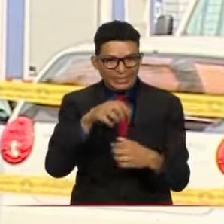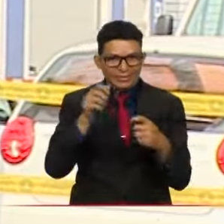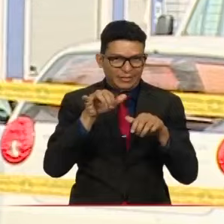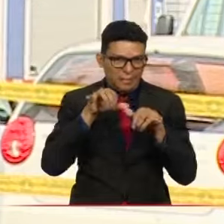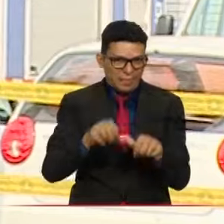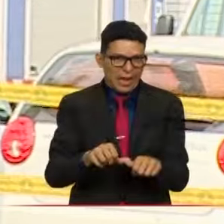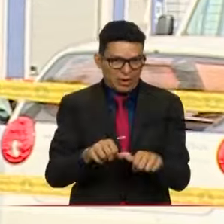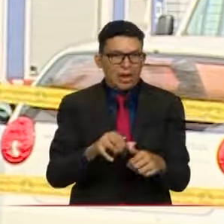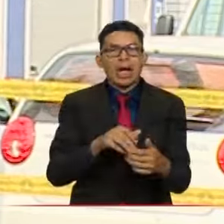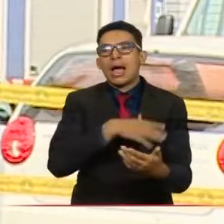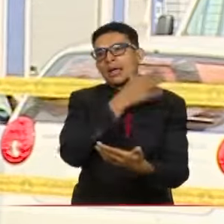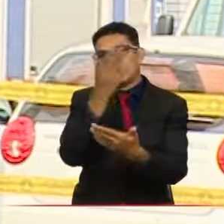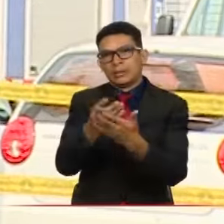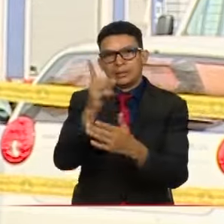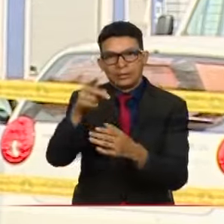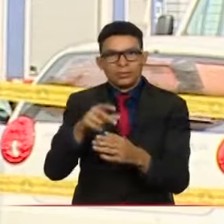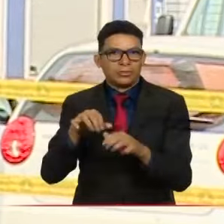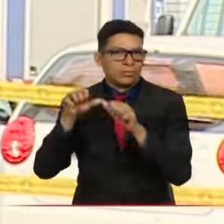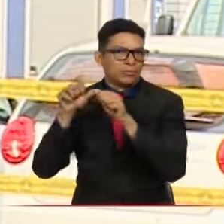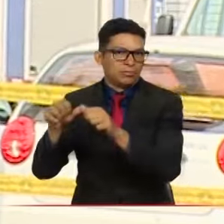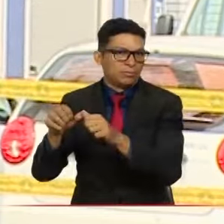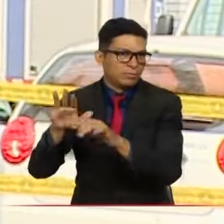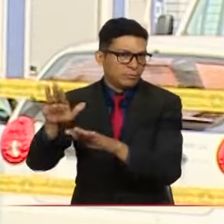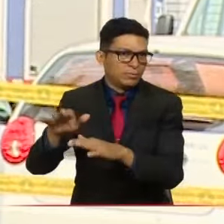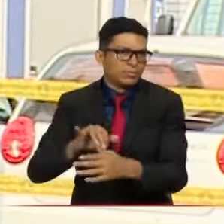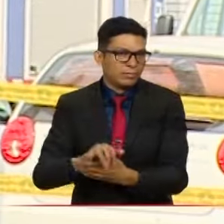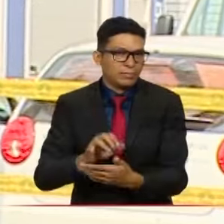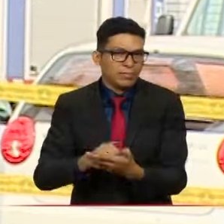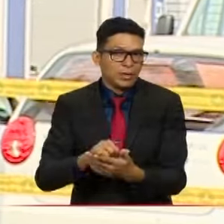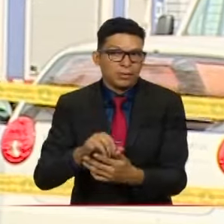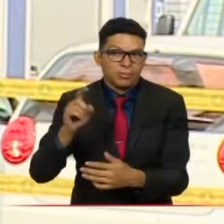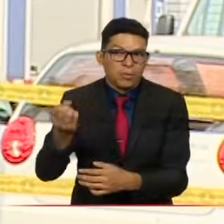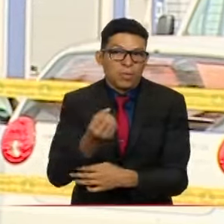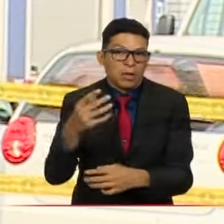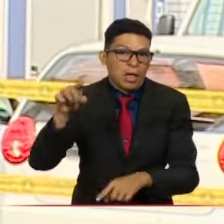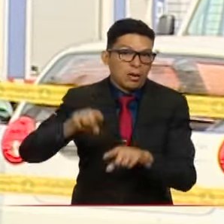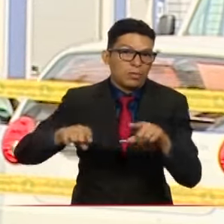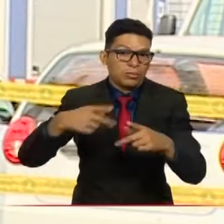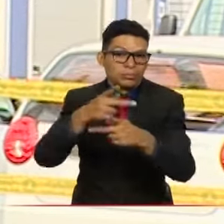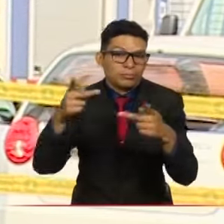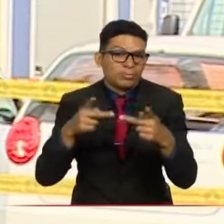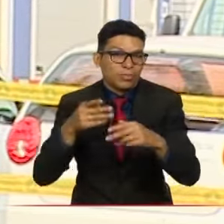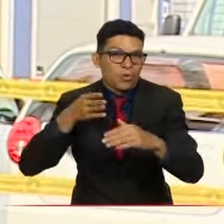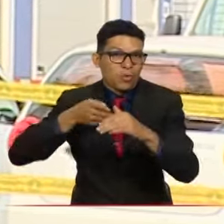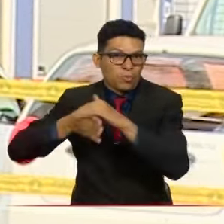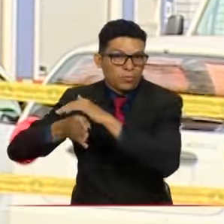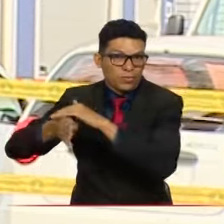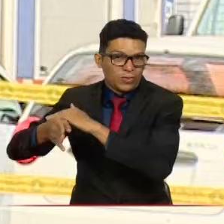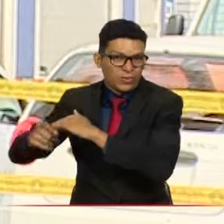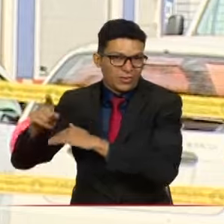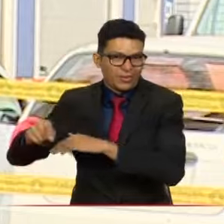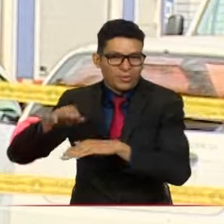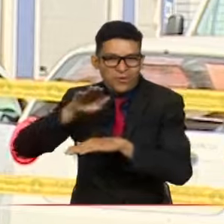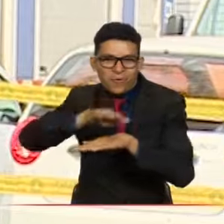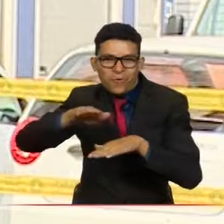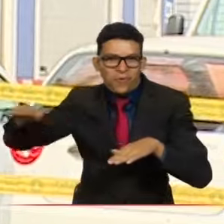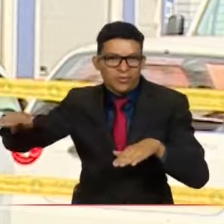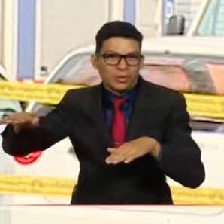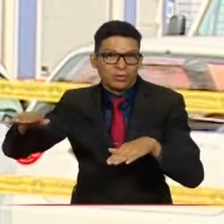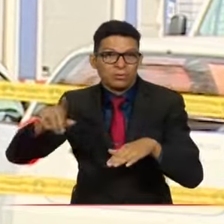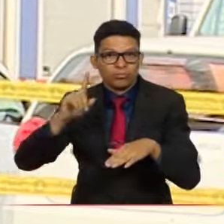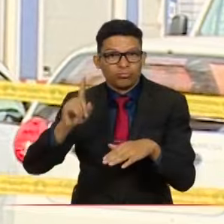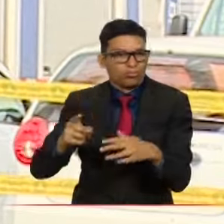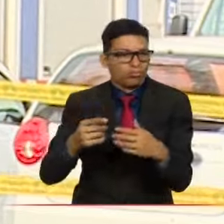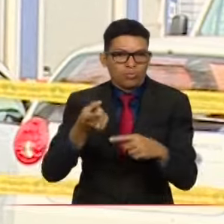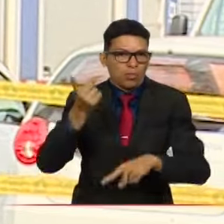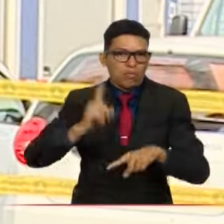detenido hasta el lugar donde va a quedar inmovilizado, en este caso alguno de los patios que tenemos dispuestos. Solamente es para eso, el operario no se debe involucrar,